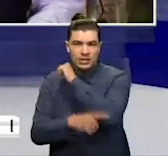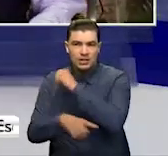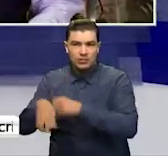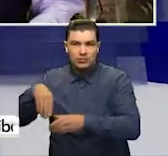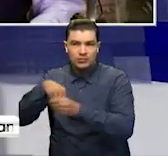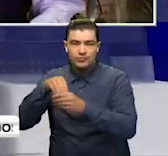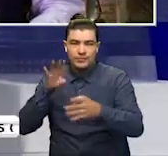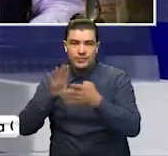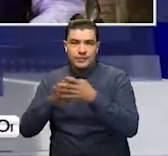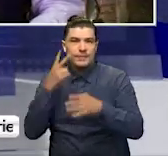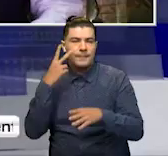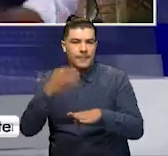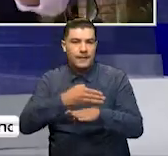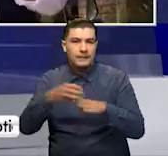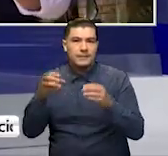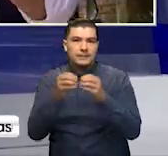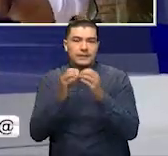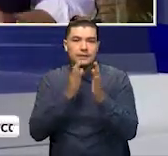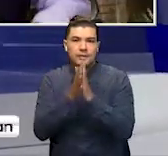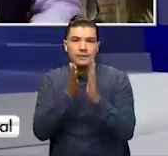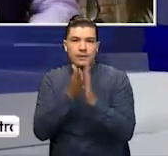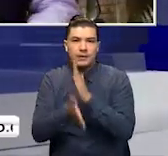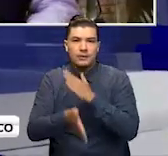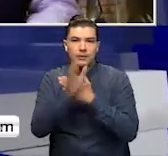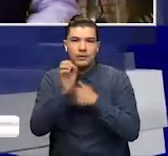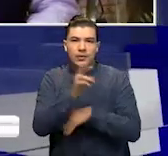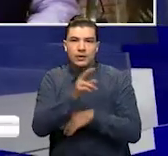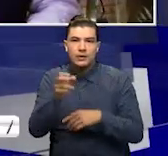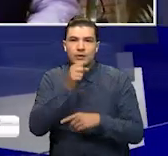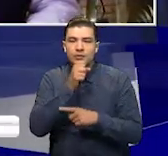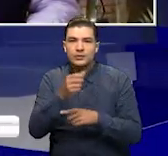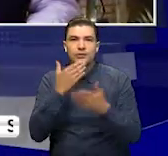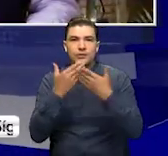intramural. Información que tenemos a esta hora. Regreso al Centro de Estudios. Buenas tardes.